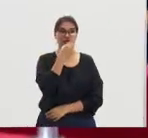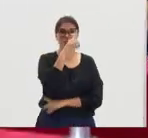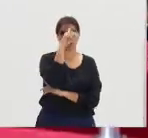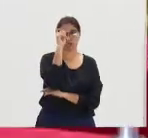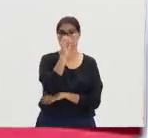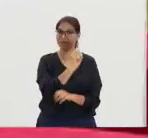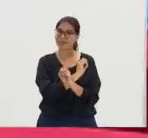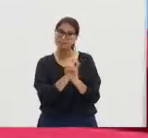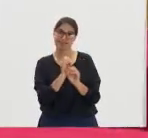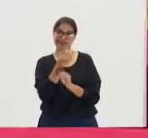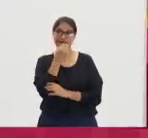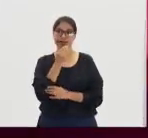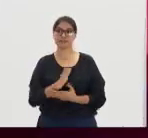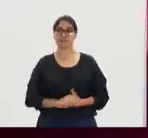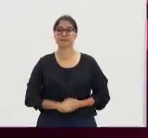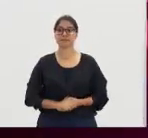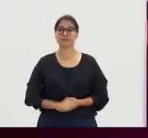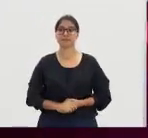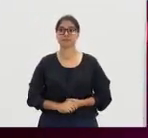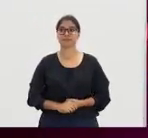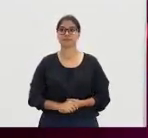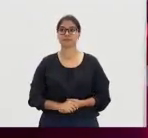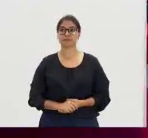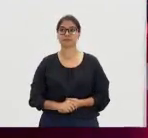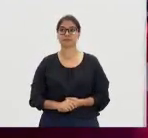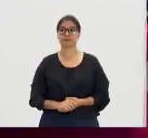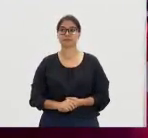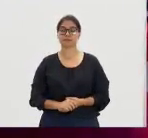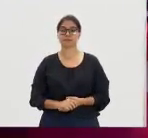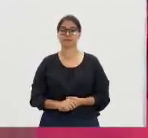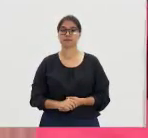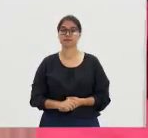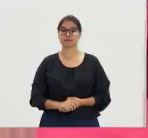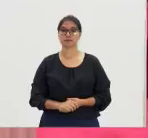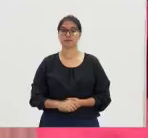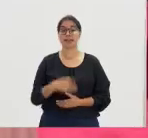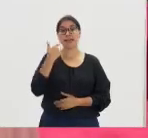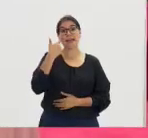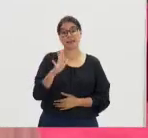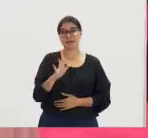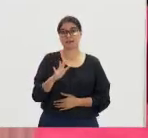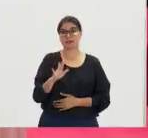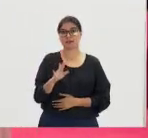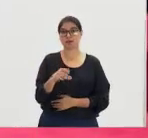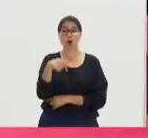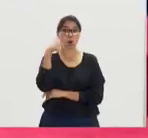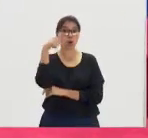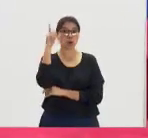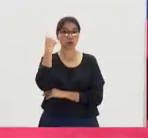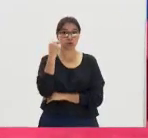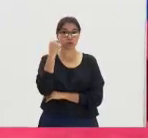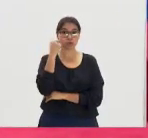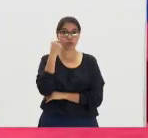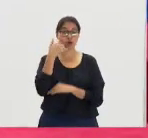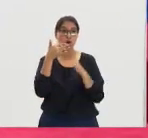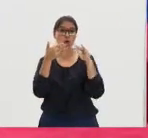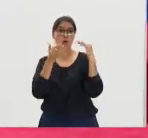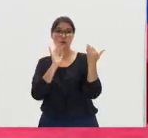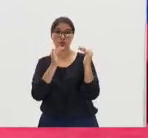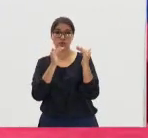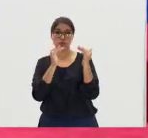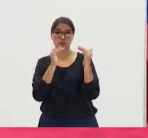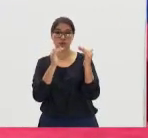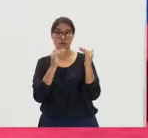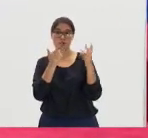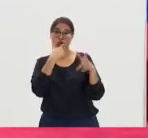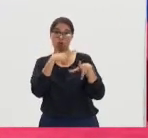también justos. No me compare a un hombre que ha hecho una multiultranacional de iglesias